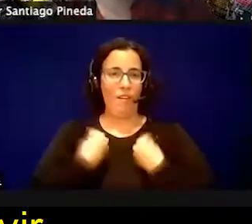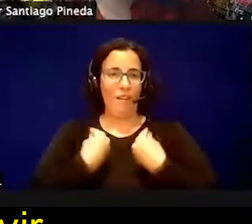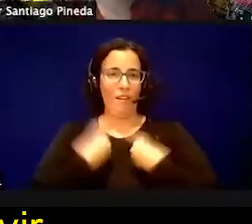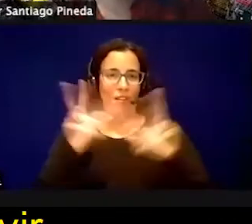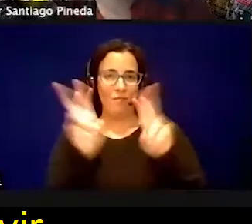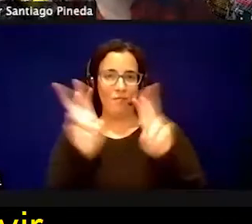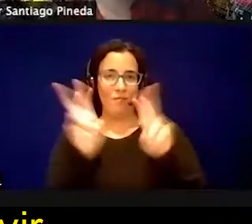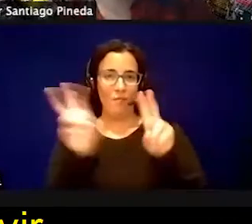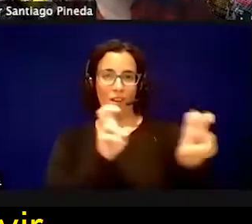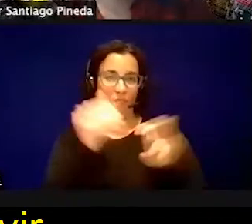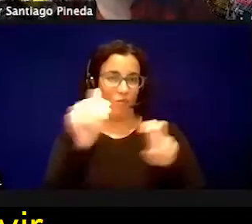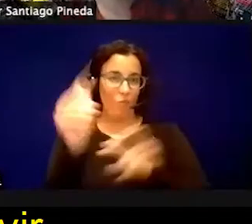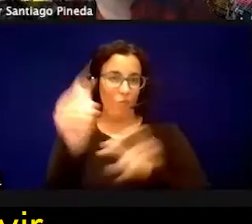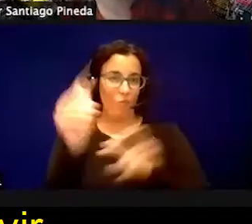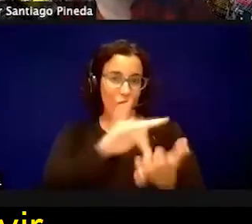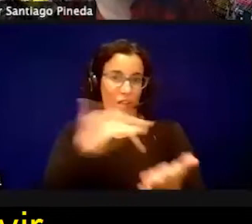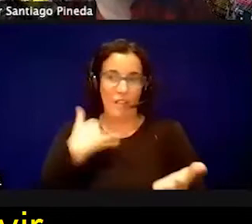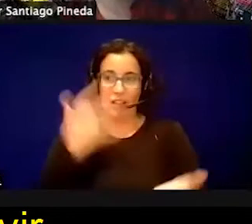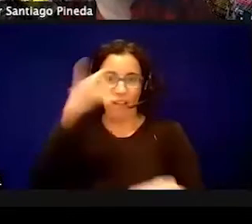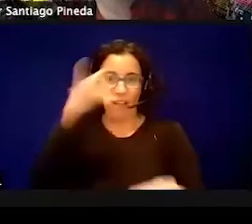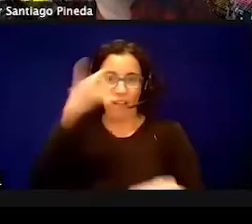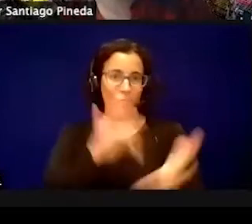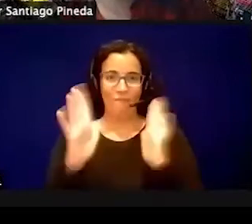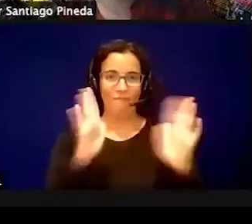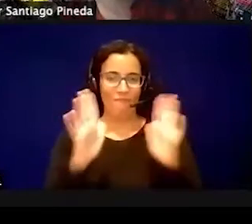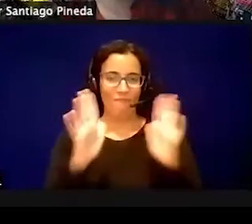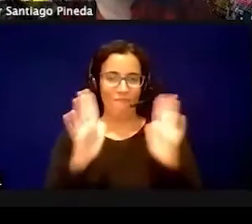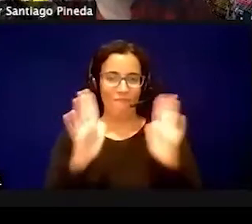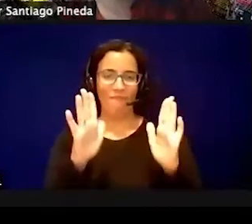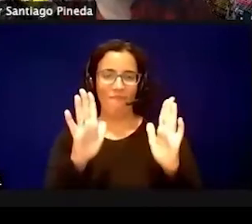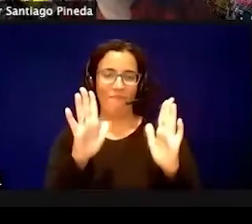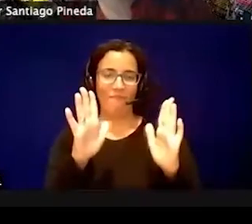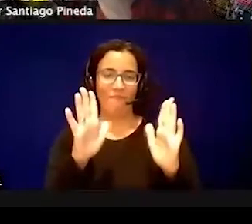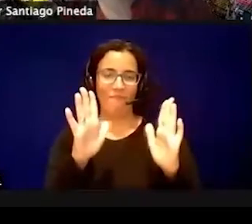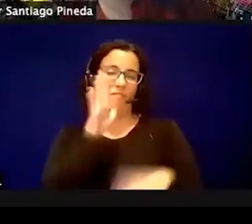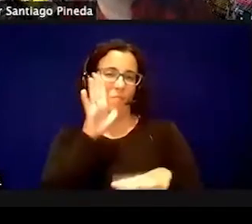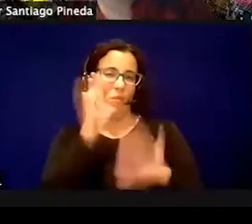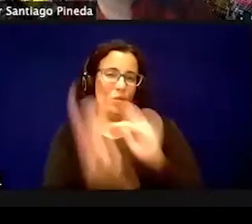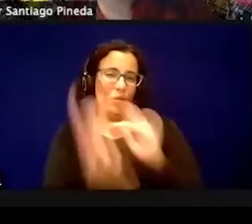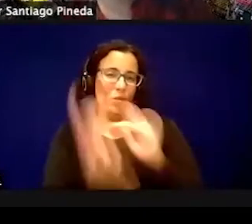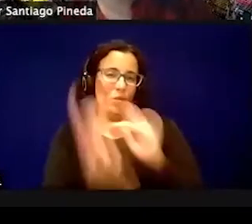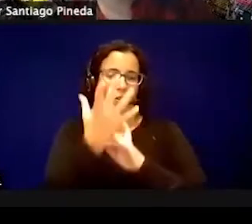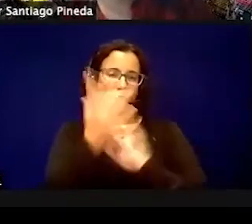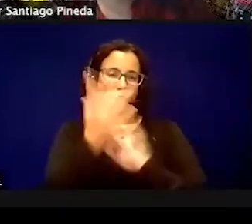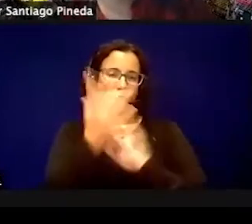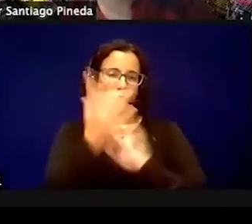tocar y que ya nos está tocando vivir tras la aparición del virus,